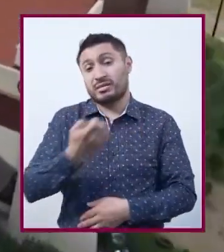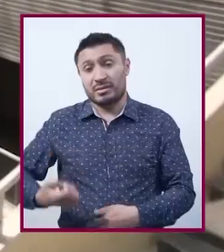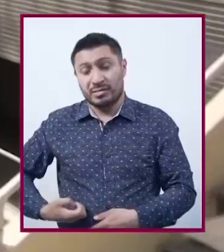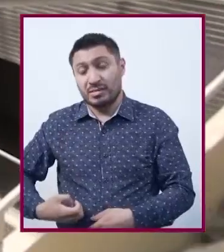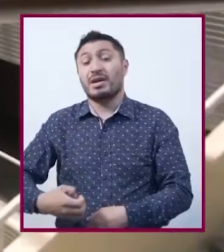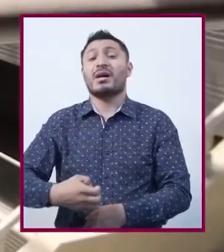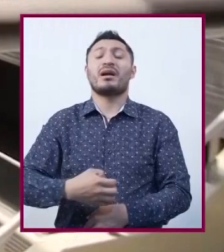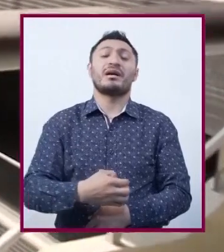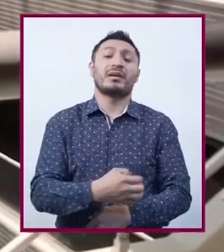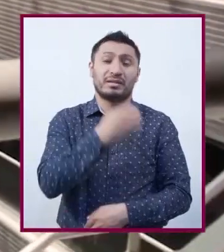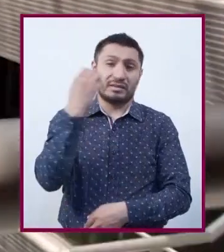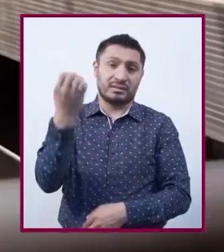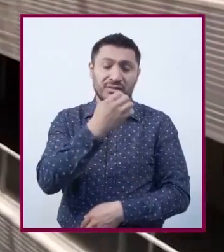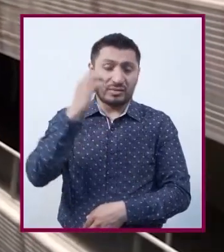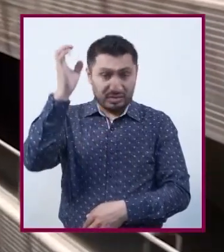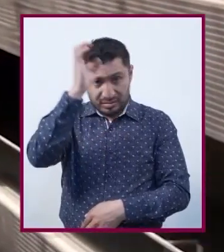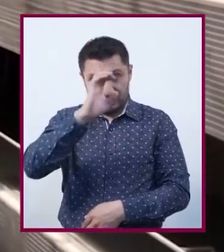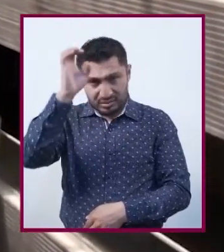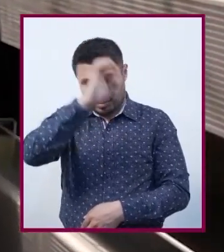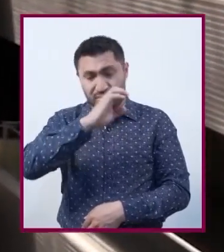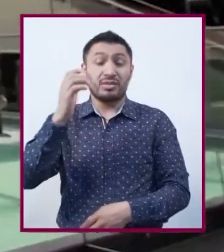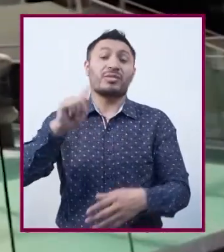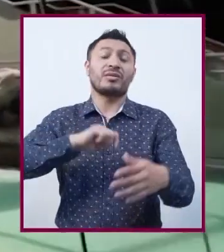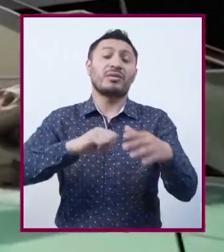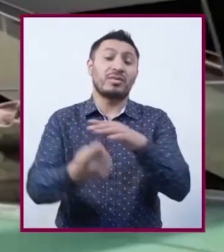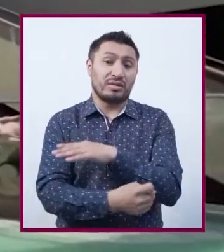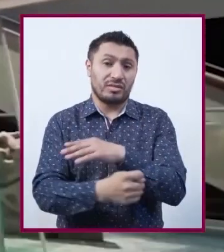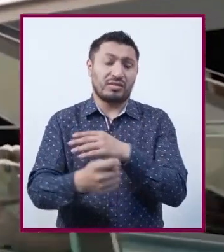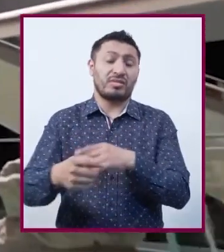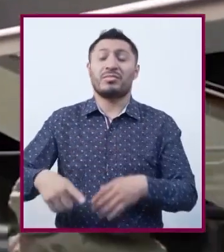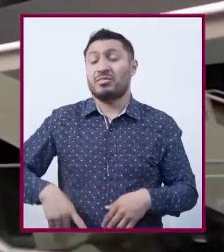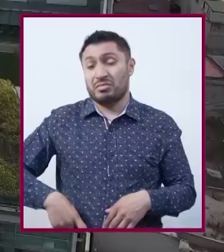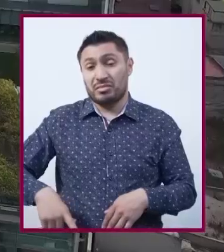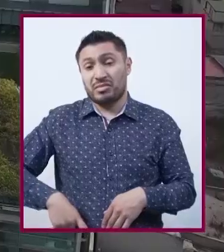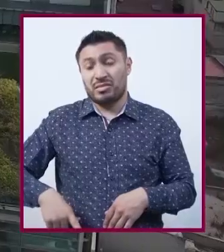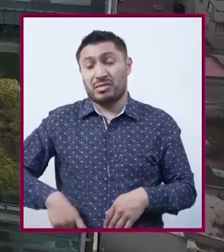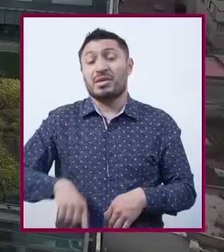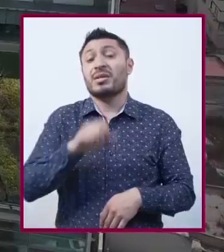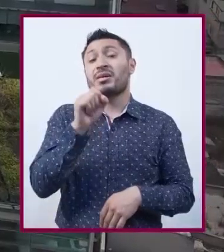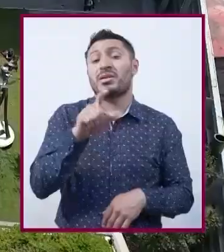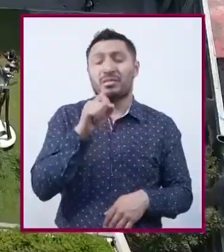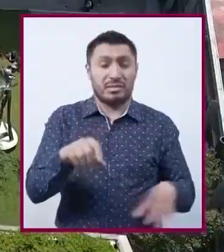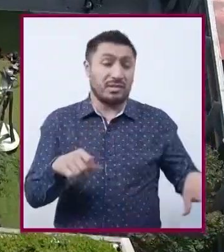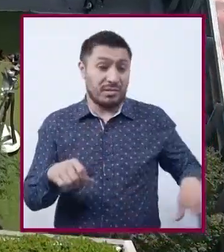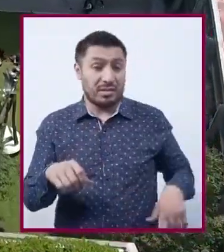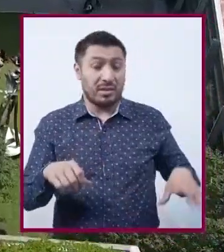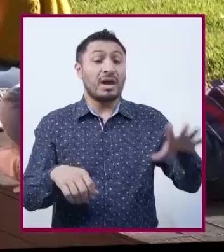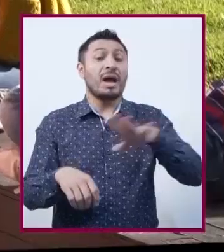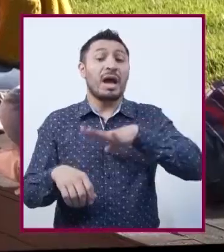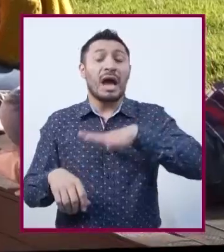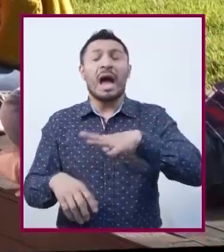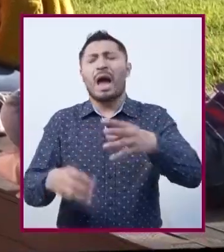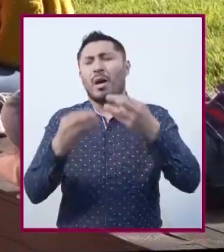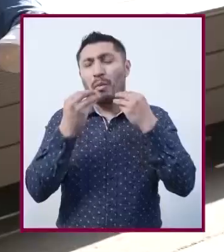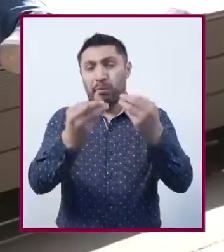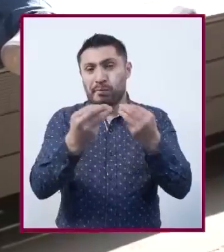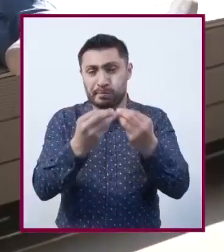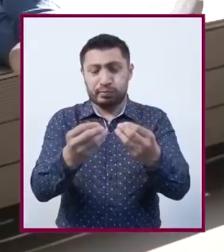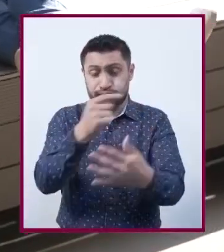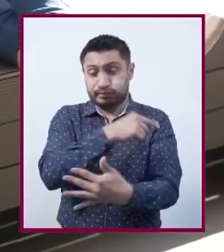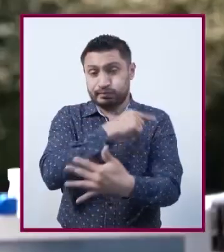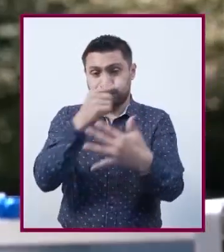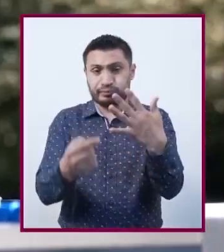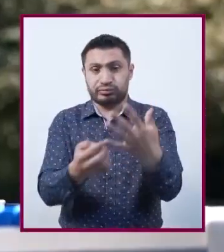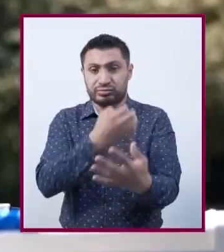estatales, los colegios de estudios científicos y tecnológicos de los estados. Además, existe también una amplia oferta